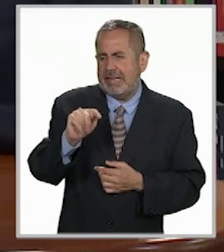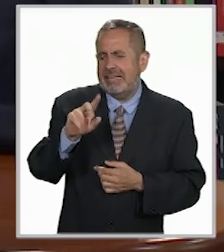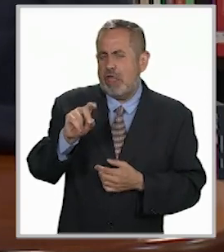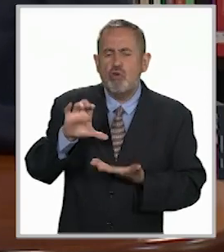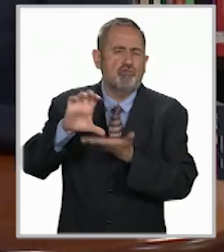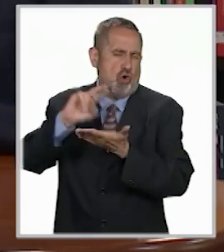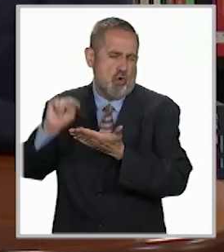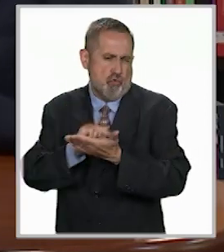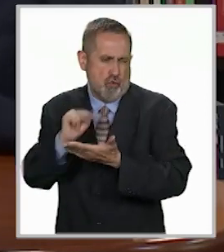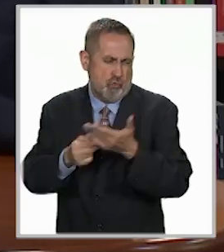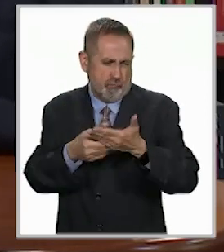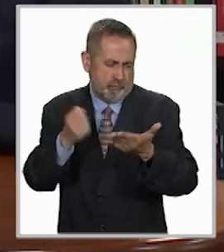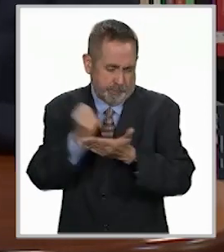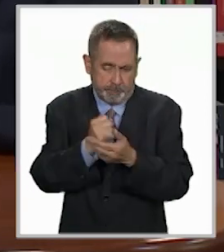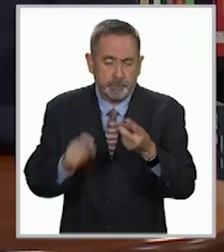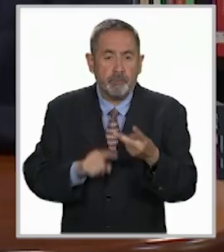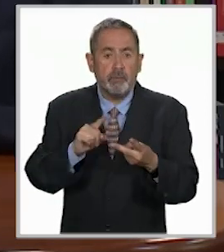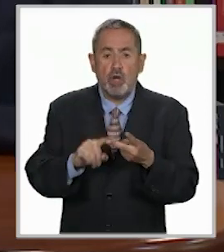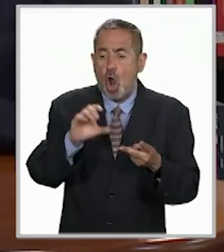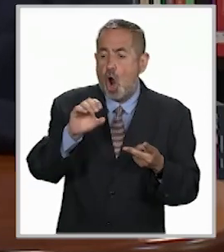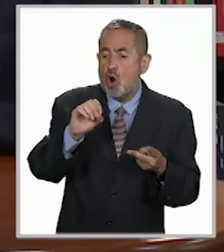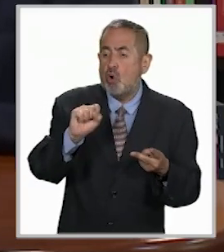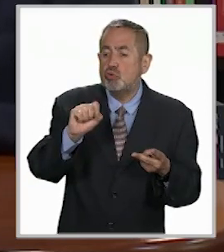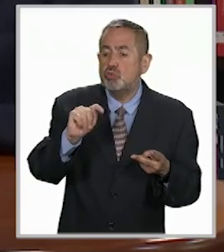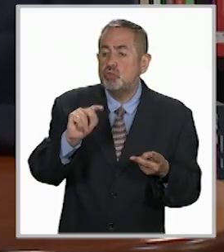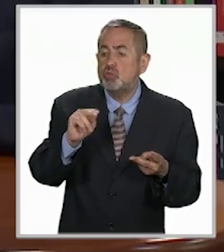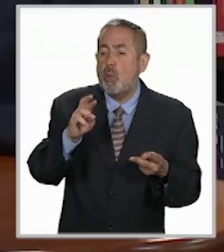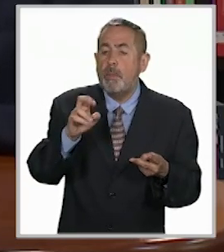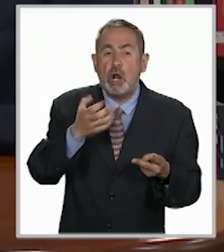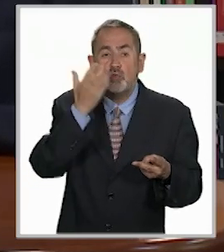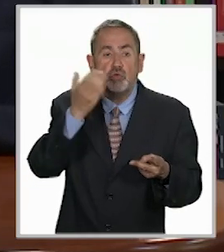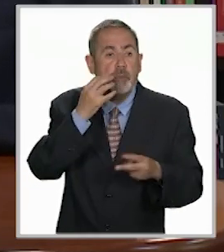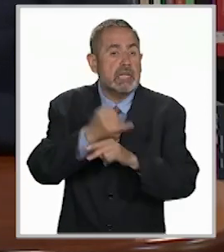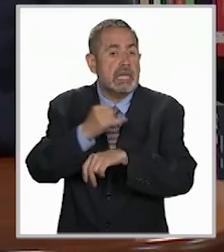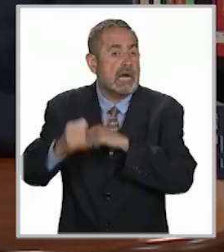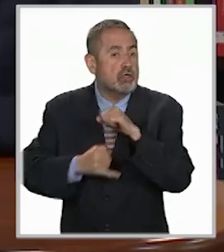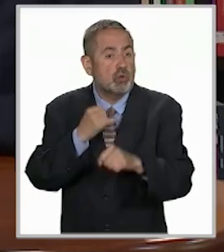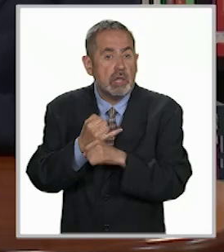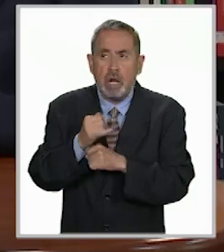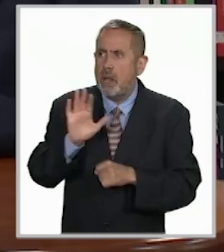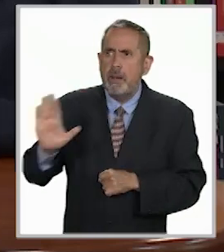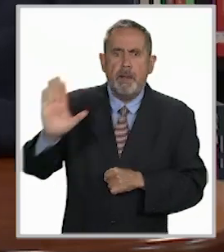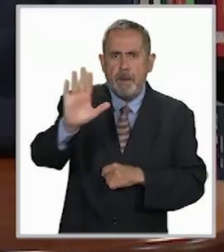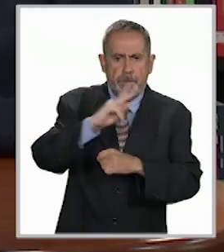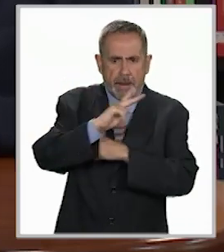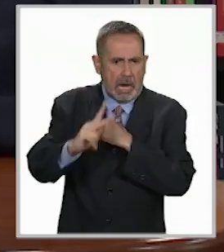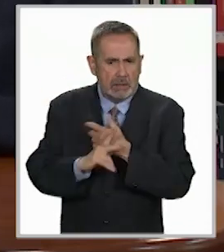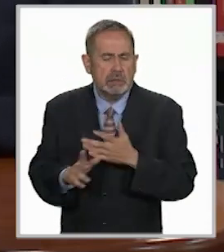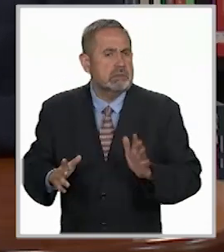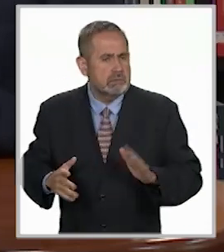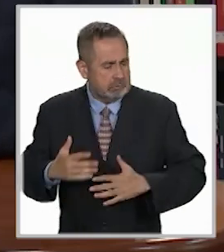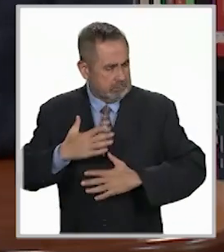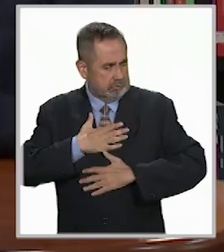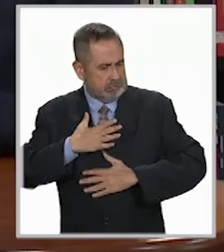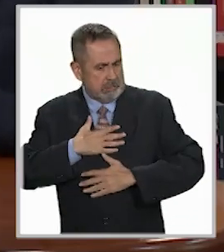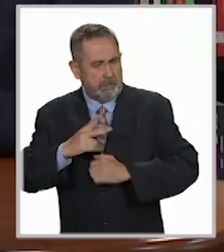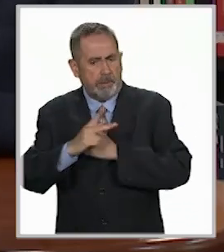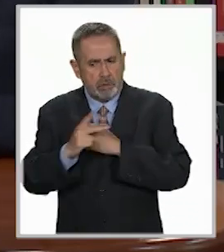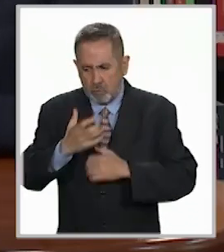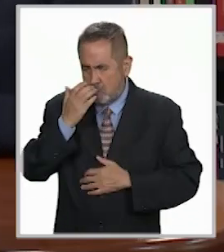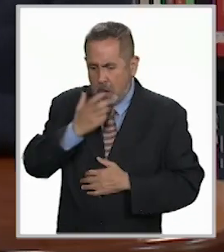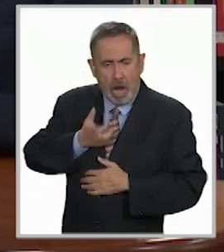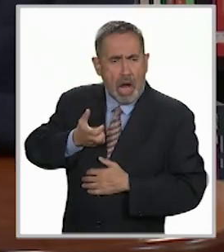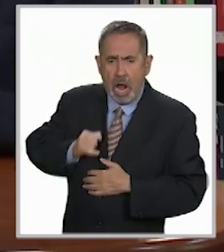tratados, como bien lo dijiste. En segundo lugar está la costumbre internacional, que son las prácticas estatales, que los estados